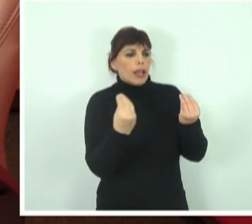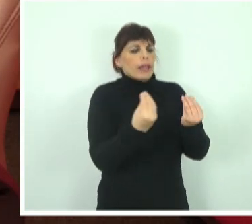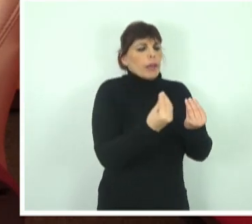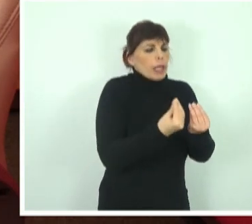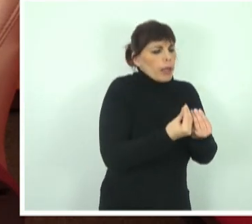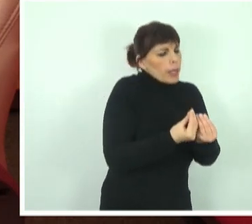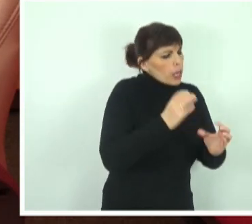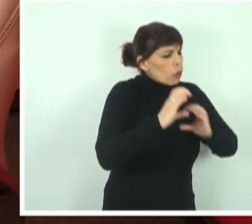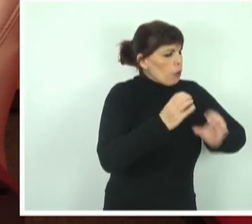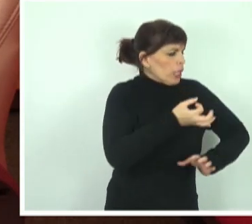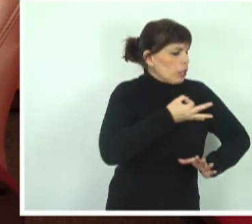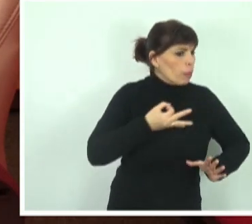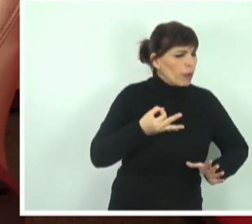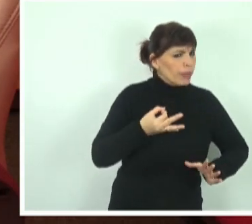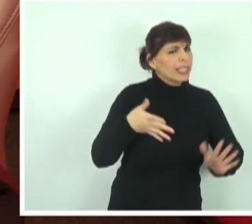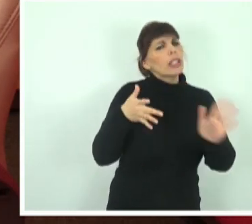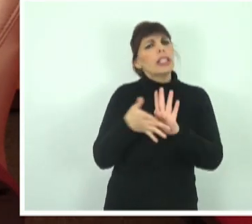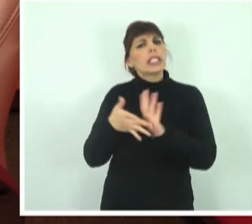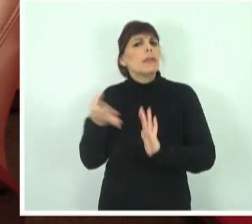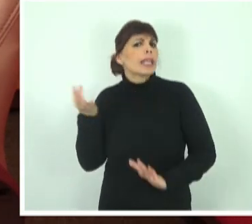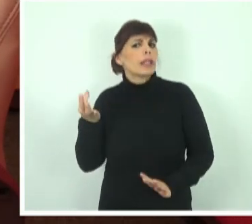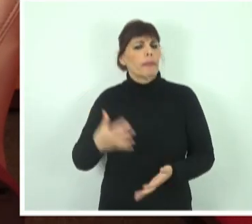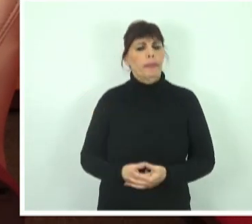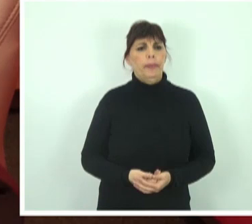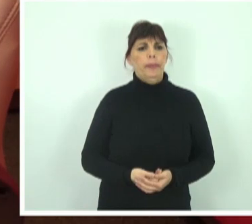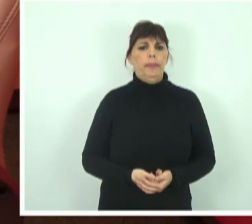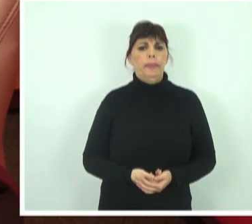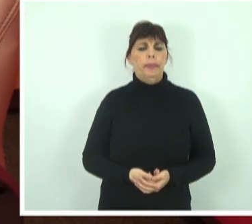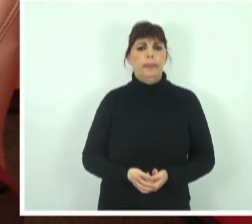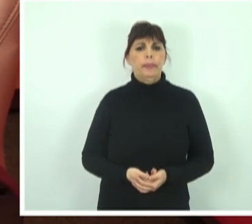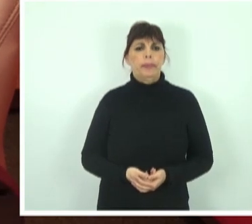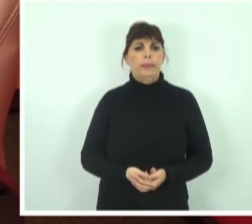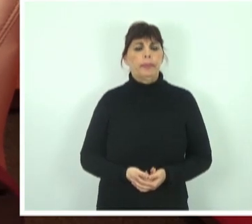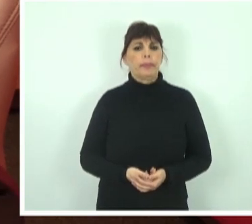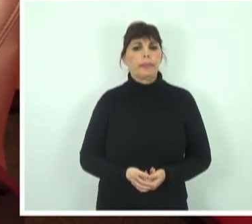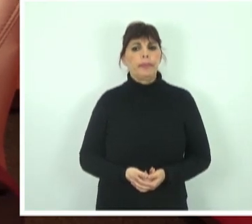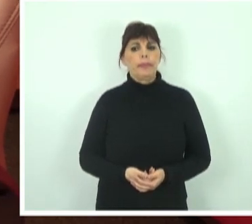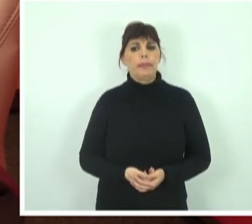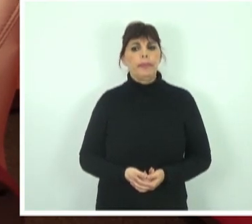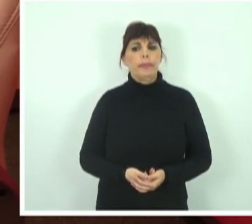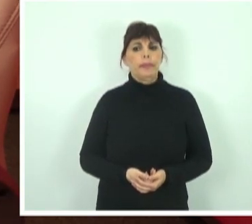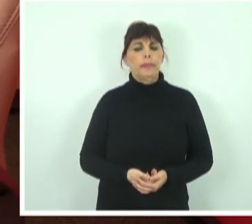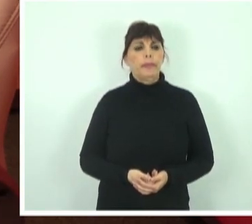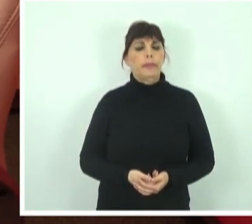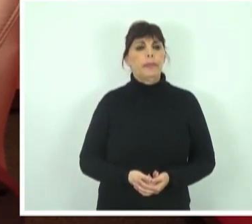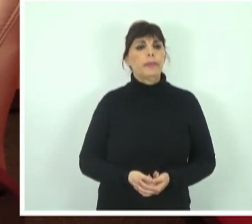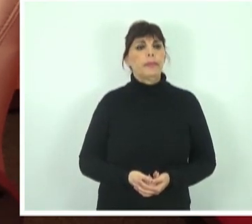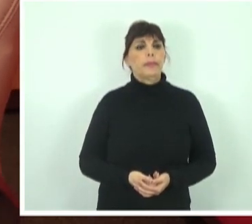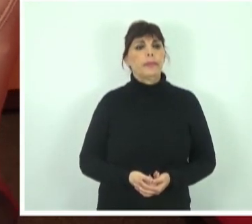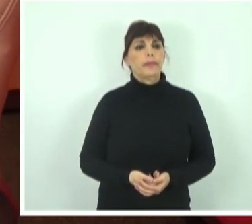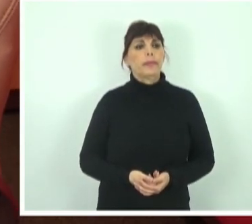españolas describe algo muy bonito. ¿Por qué esa palabra armonía, armonía?